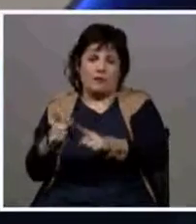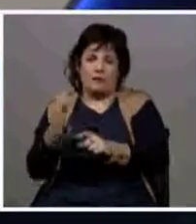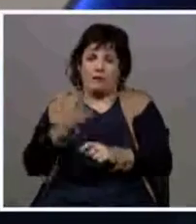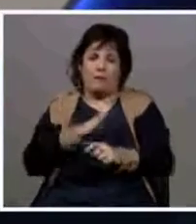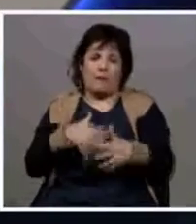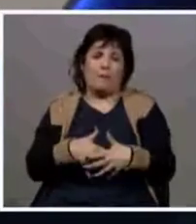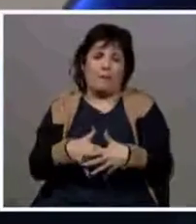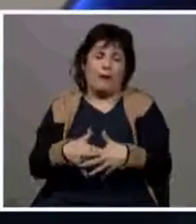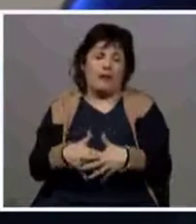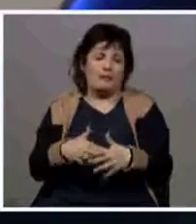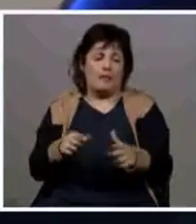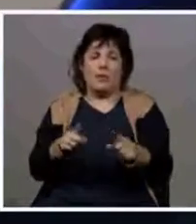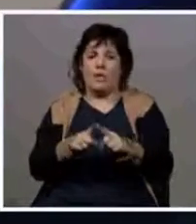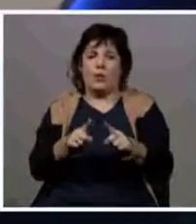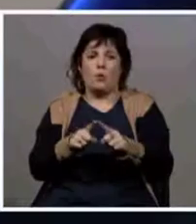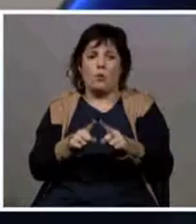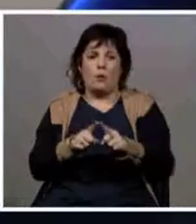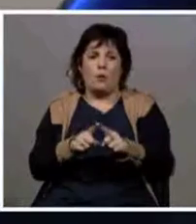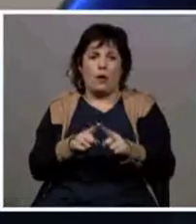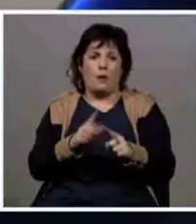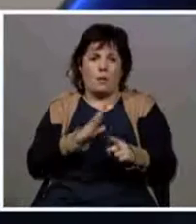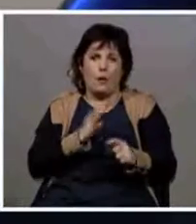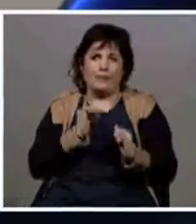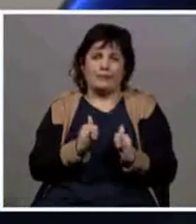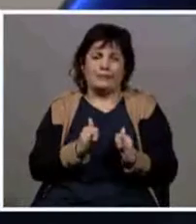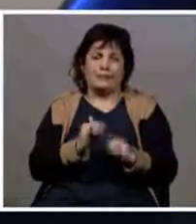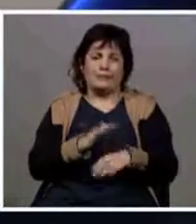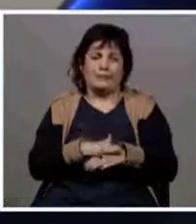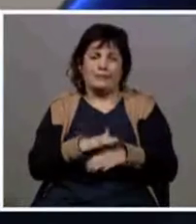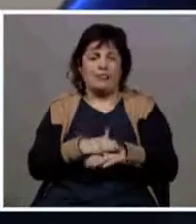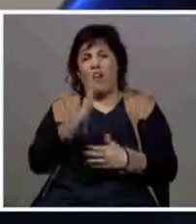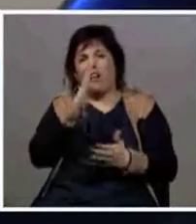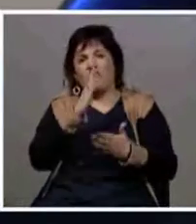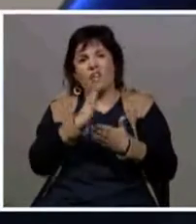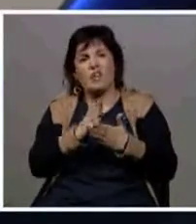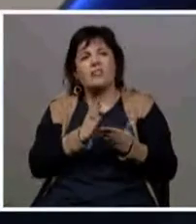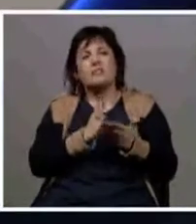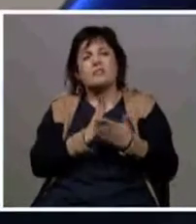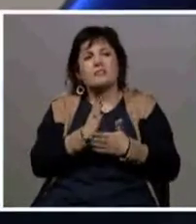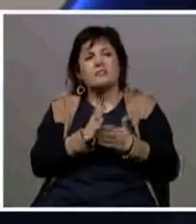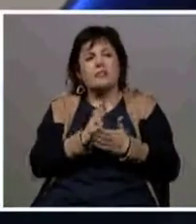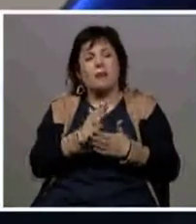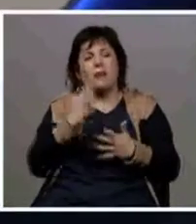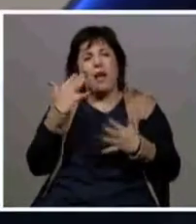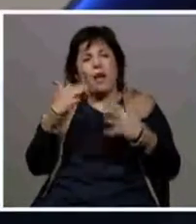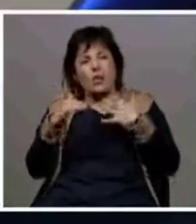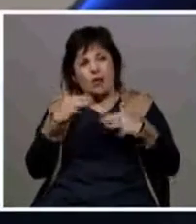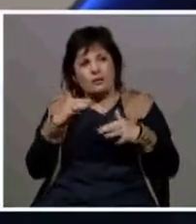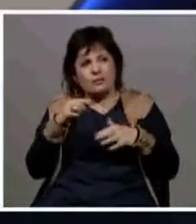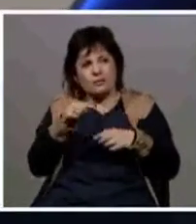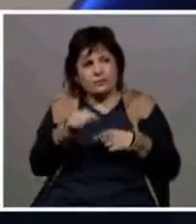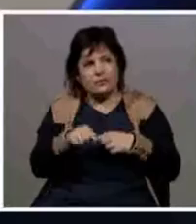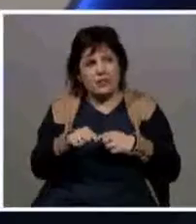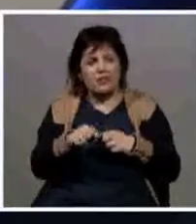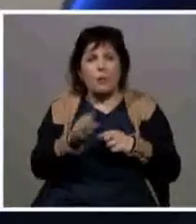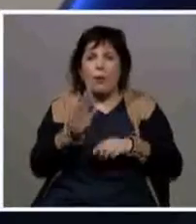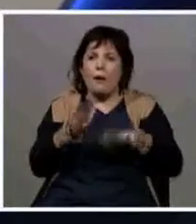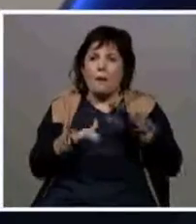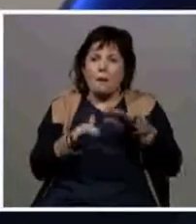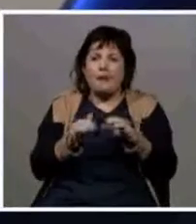al igual que en el caso de las adolescentes en general se termina mirando siempre la figura del adolescente e incluso hay un cierto temor